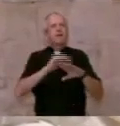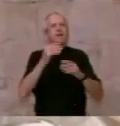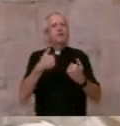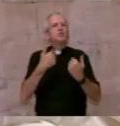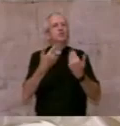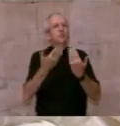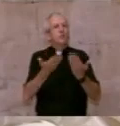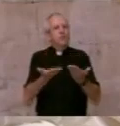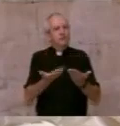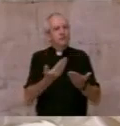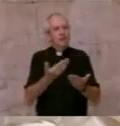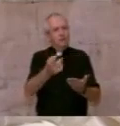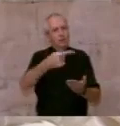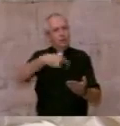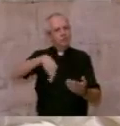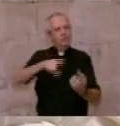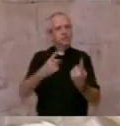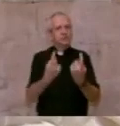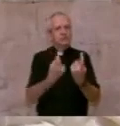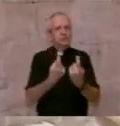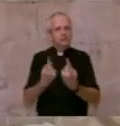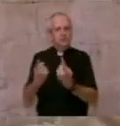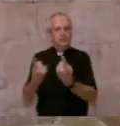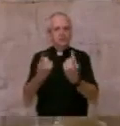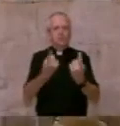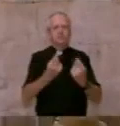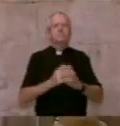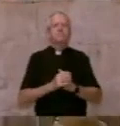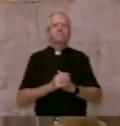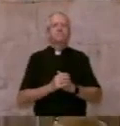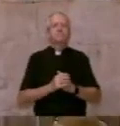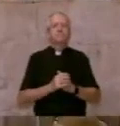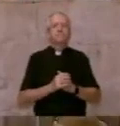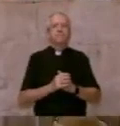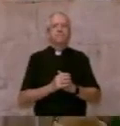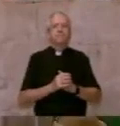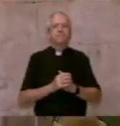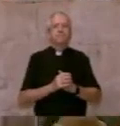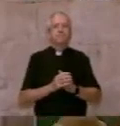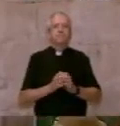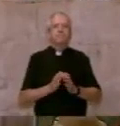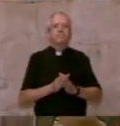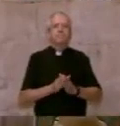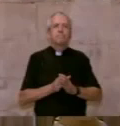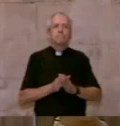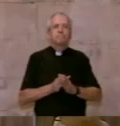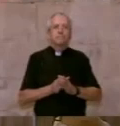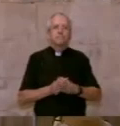conceda lo que más necesita su Iglesia.